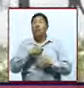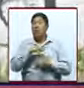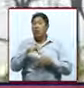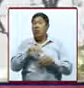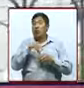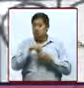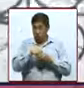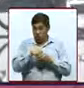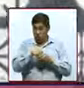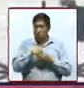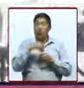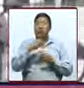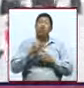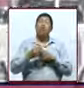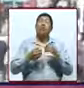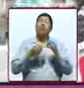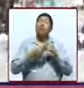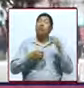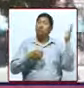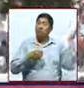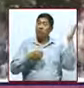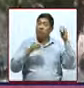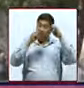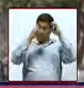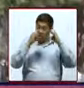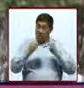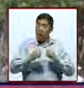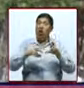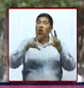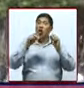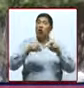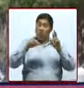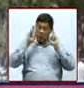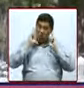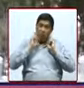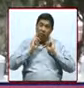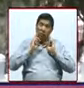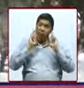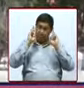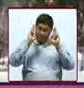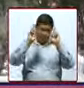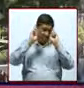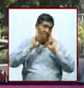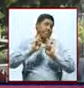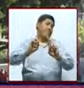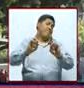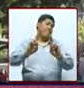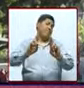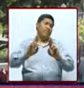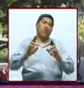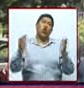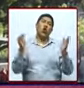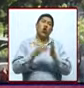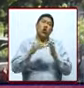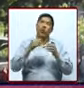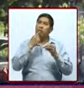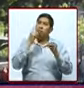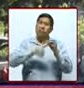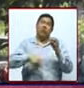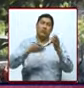el monumento a Eduardo Abaroa no se respetó. Muchos tomates terminaron en el monumento central de esta